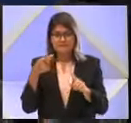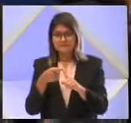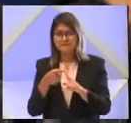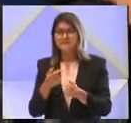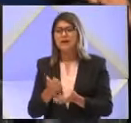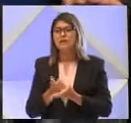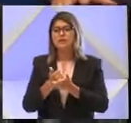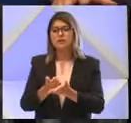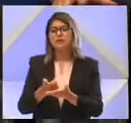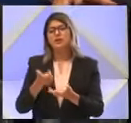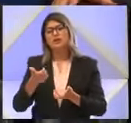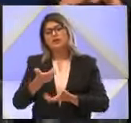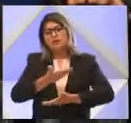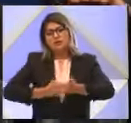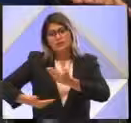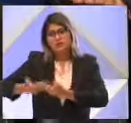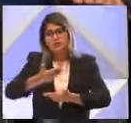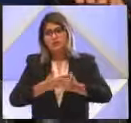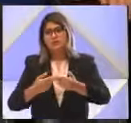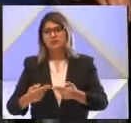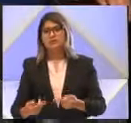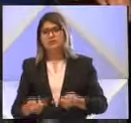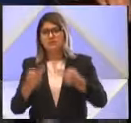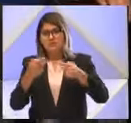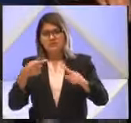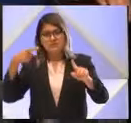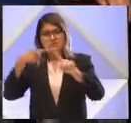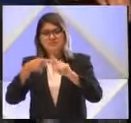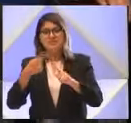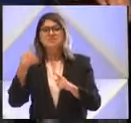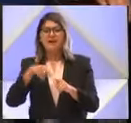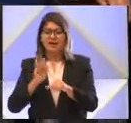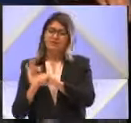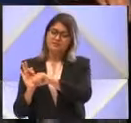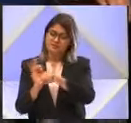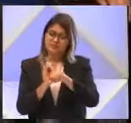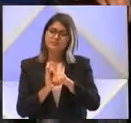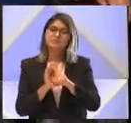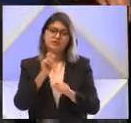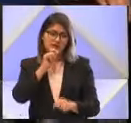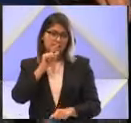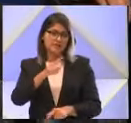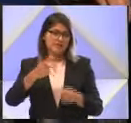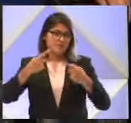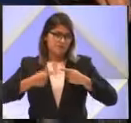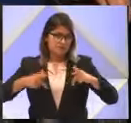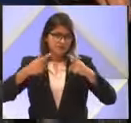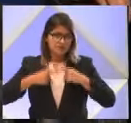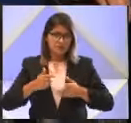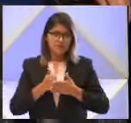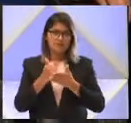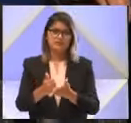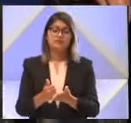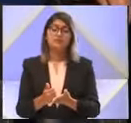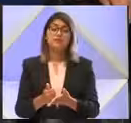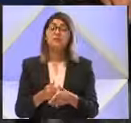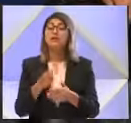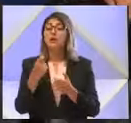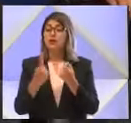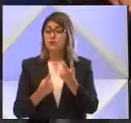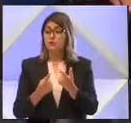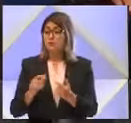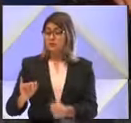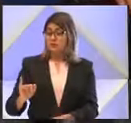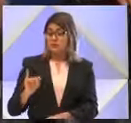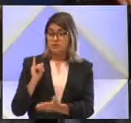negocio por supuesto con fines sociales también conectar a la gente y por supuesto lo que se cobre de impuestos